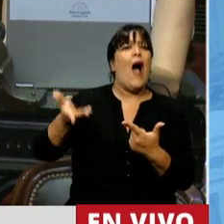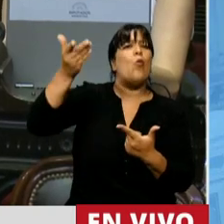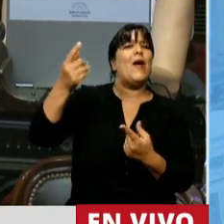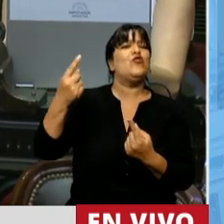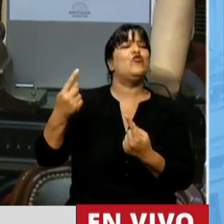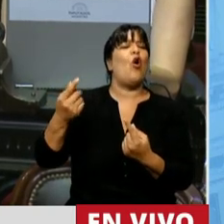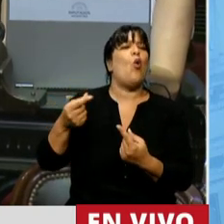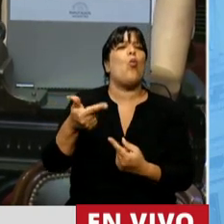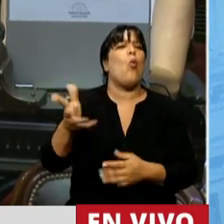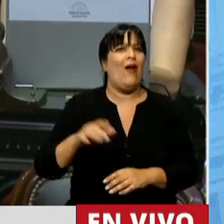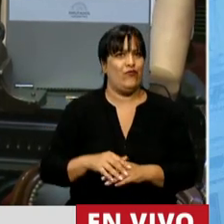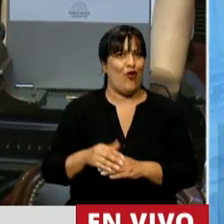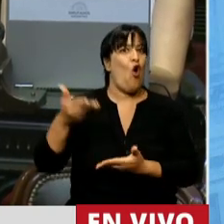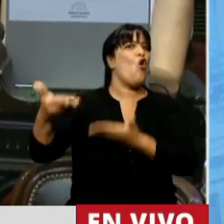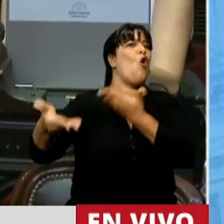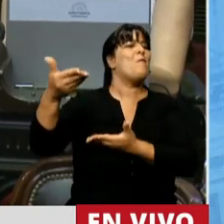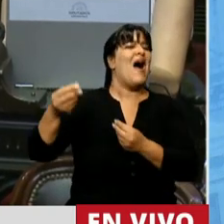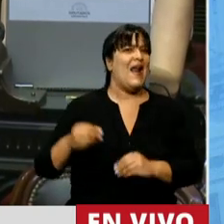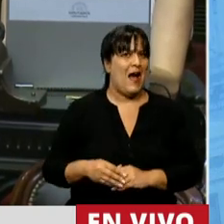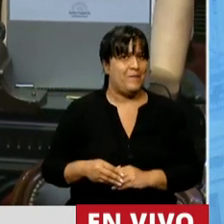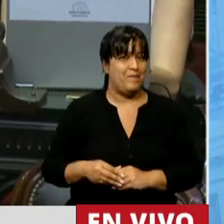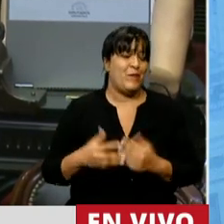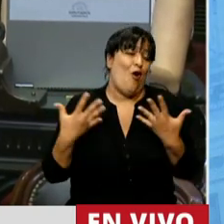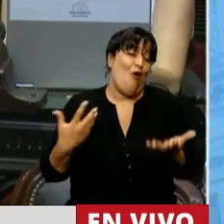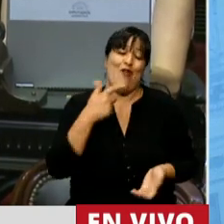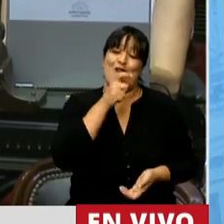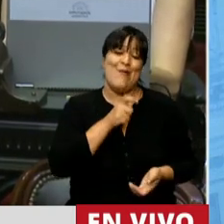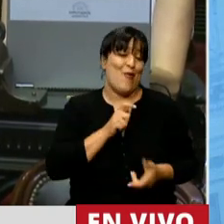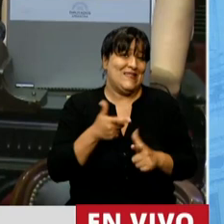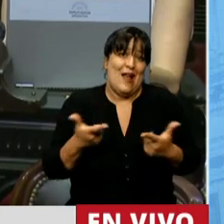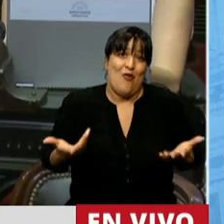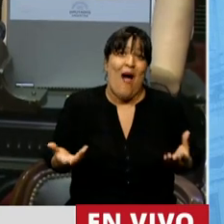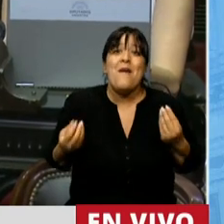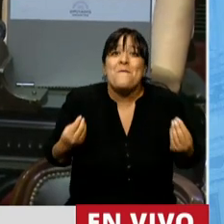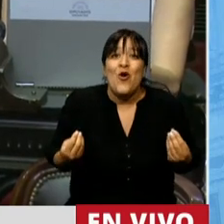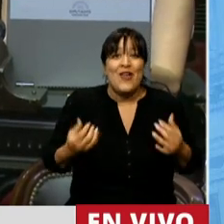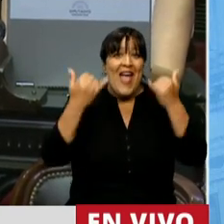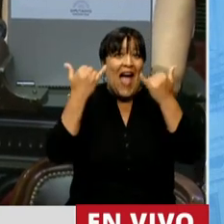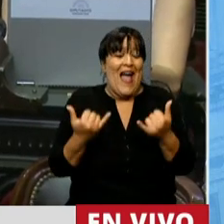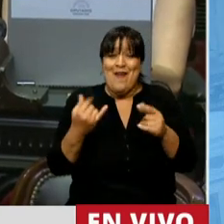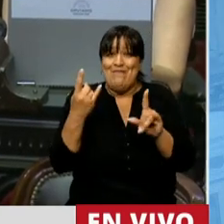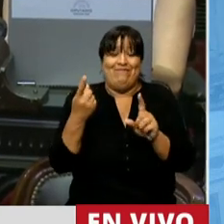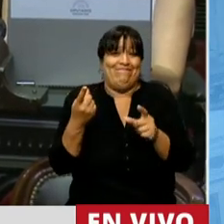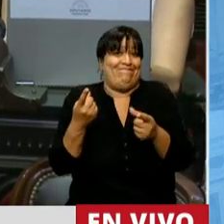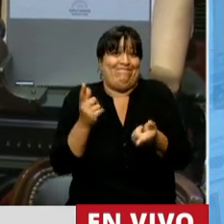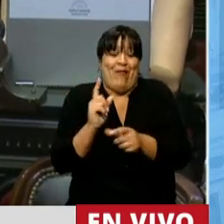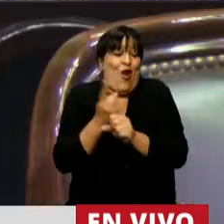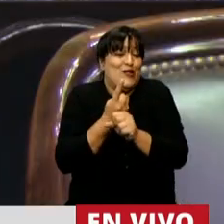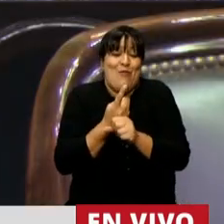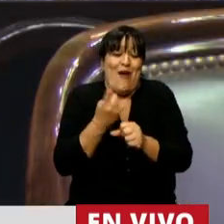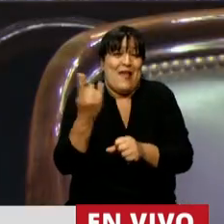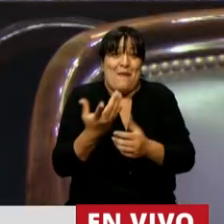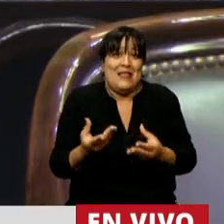del Ejecutivo. Obviamente no vamos a tener la respuesta, porque hay un punto donde ya no se puede mentir. Repito, la